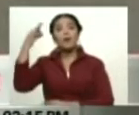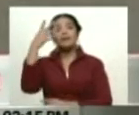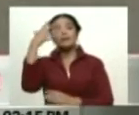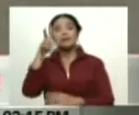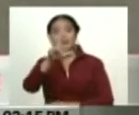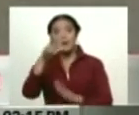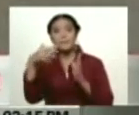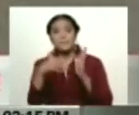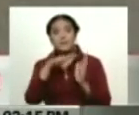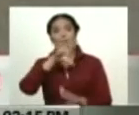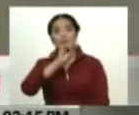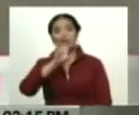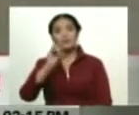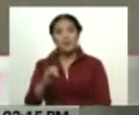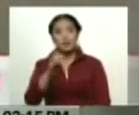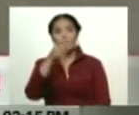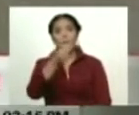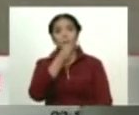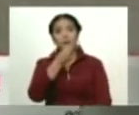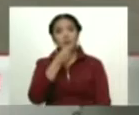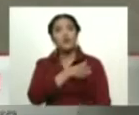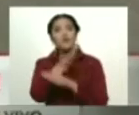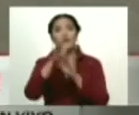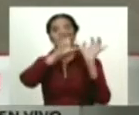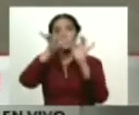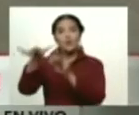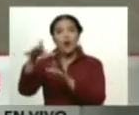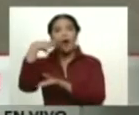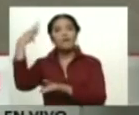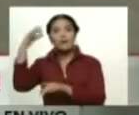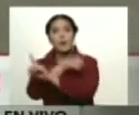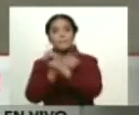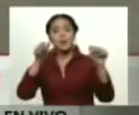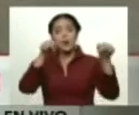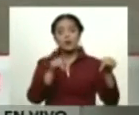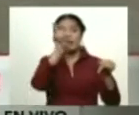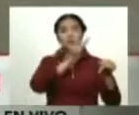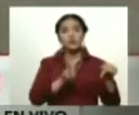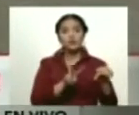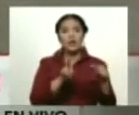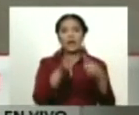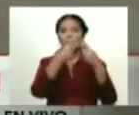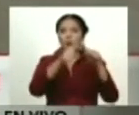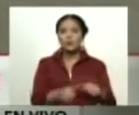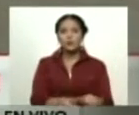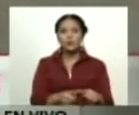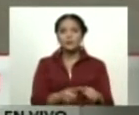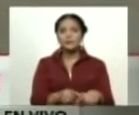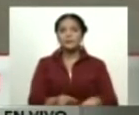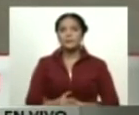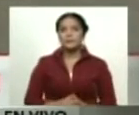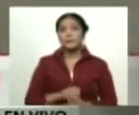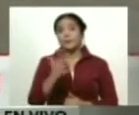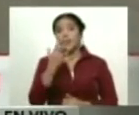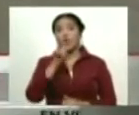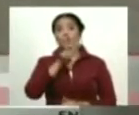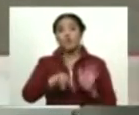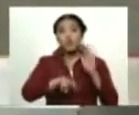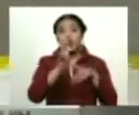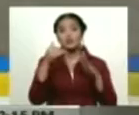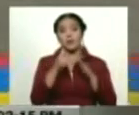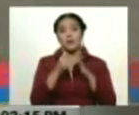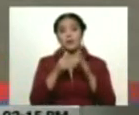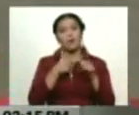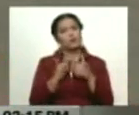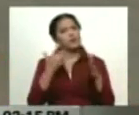se van acreditados para esta cita internacional. En el caso de Venezuela, la cifra es cercana a los 12.000, y esto